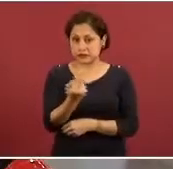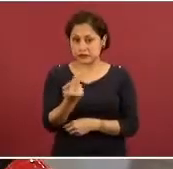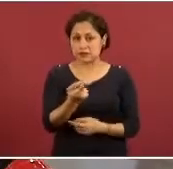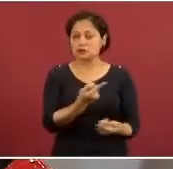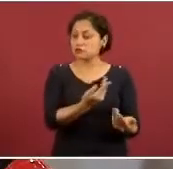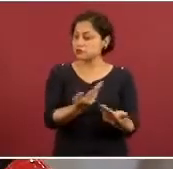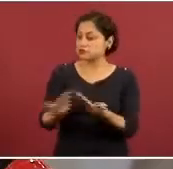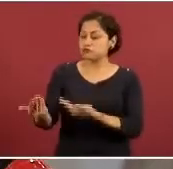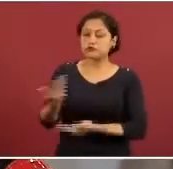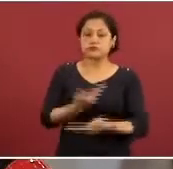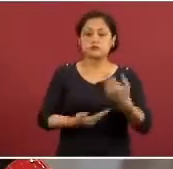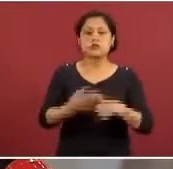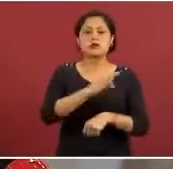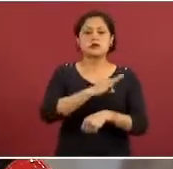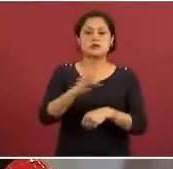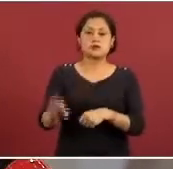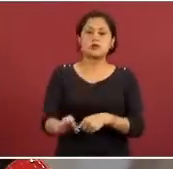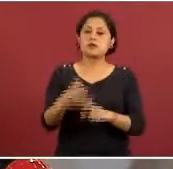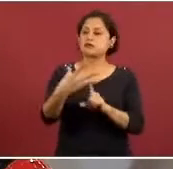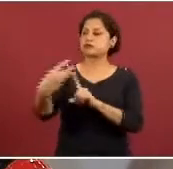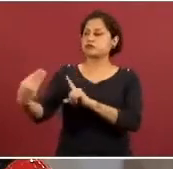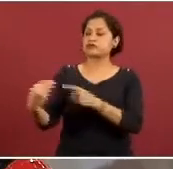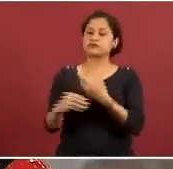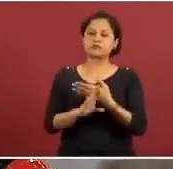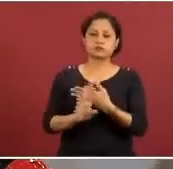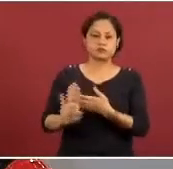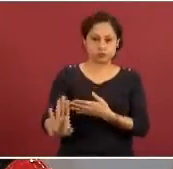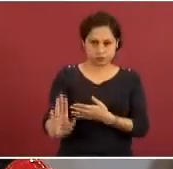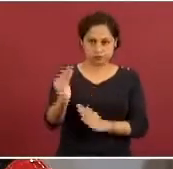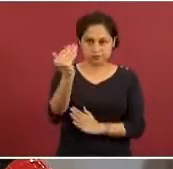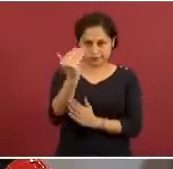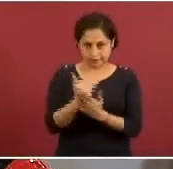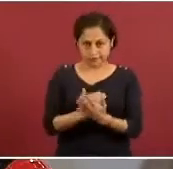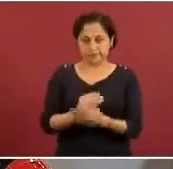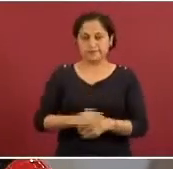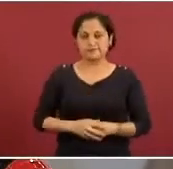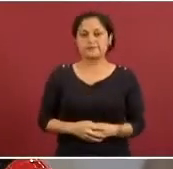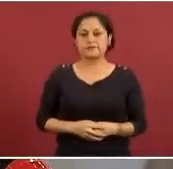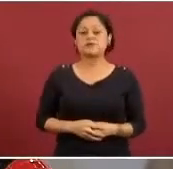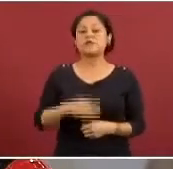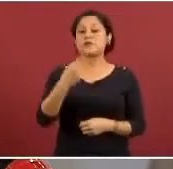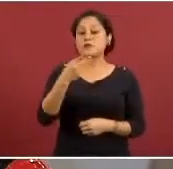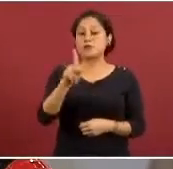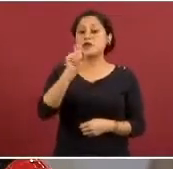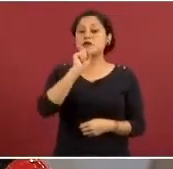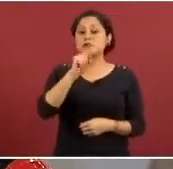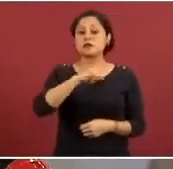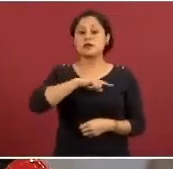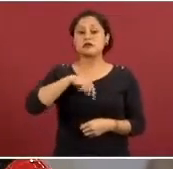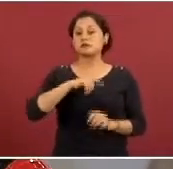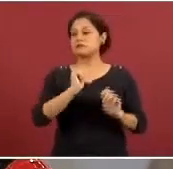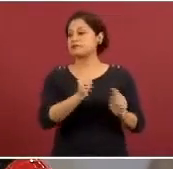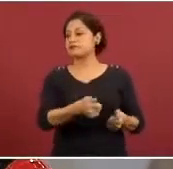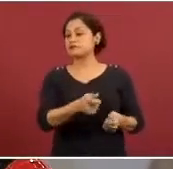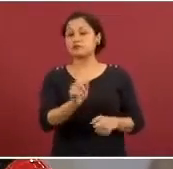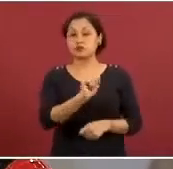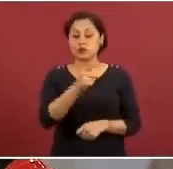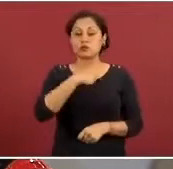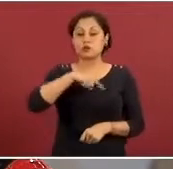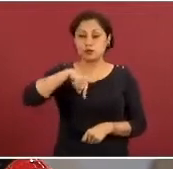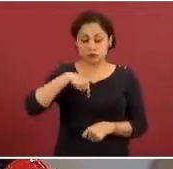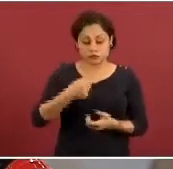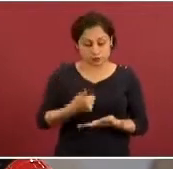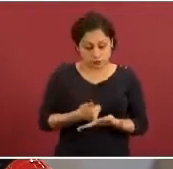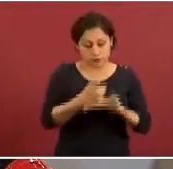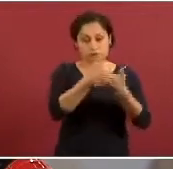efectos de la pandemia, pero también formamos parte de las soluciones y las estrategias de prevención. Así que